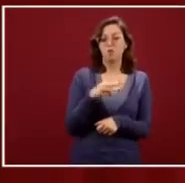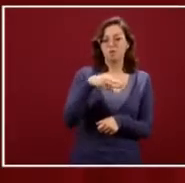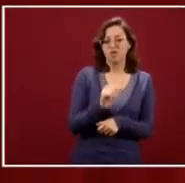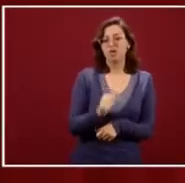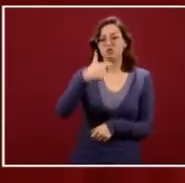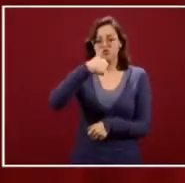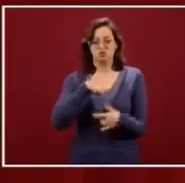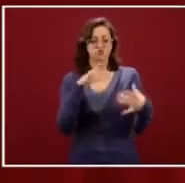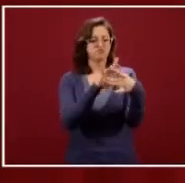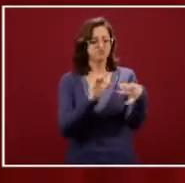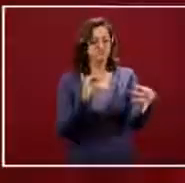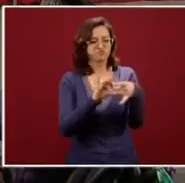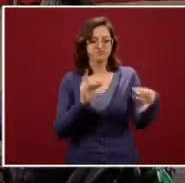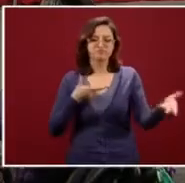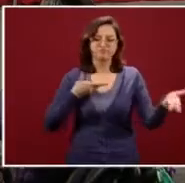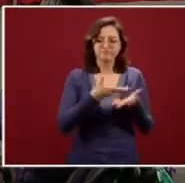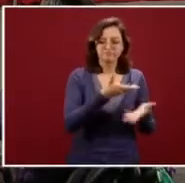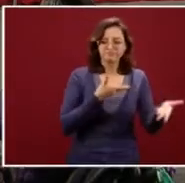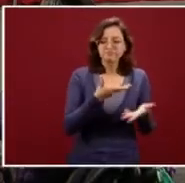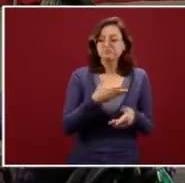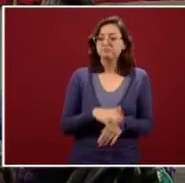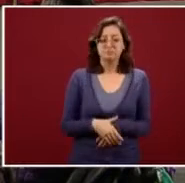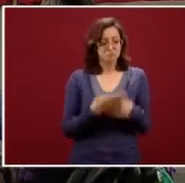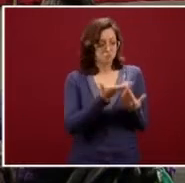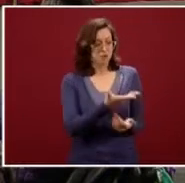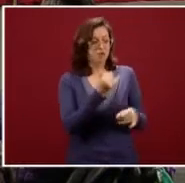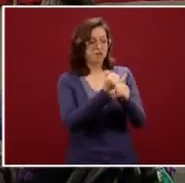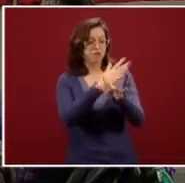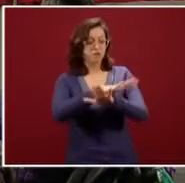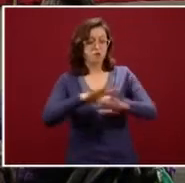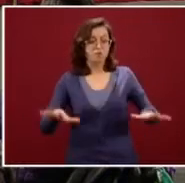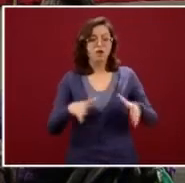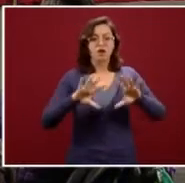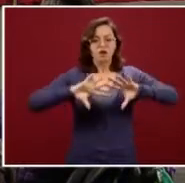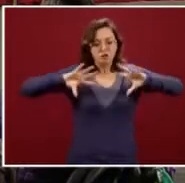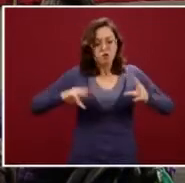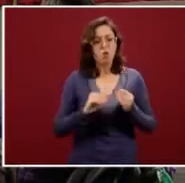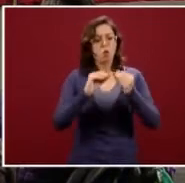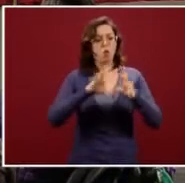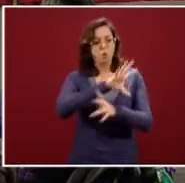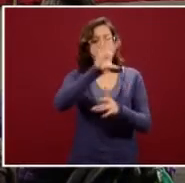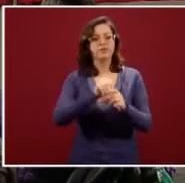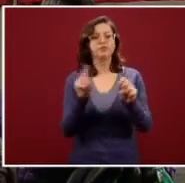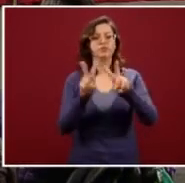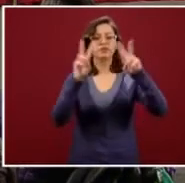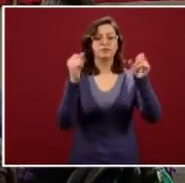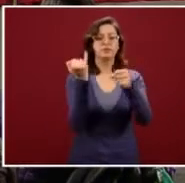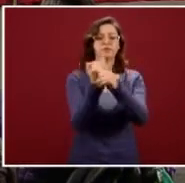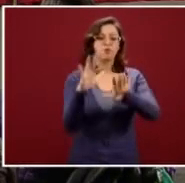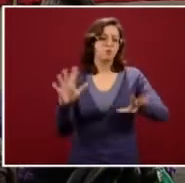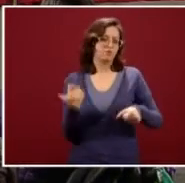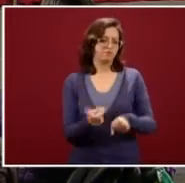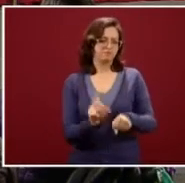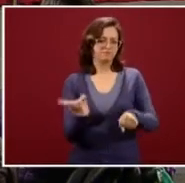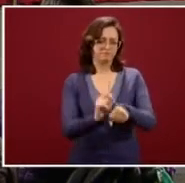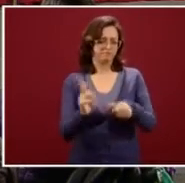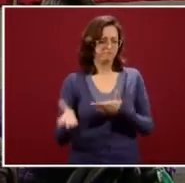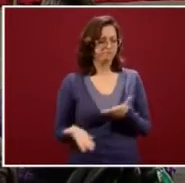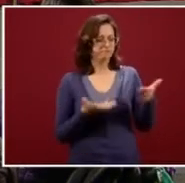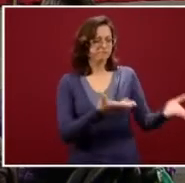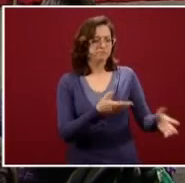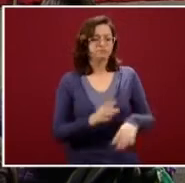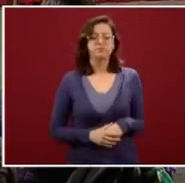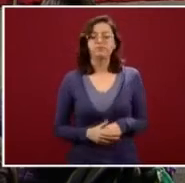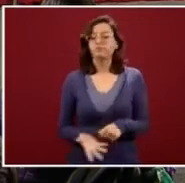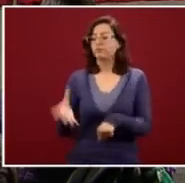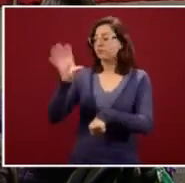empezar. Primero le pido al doctor Alomía si nos presenta el informe numérico, el informe técnico diario. Doctor. Con su